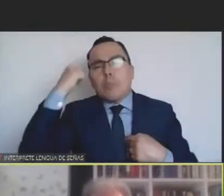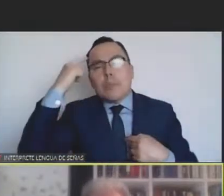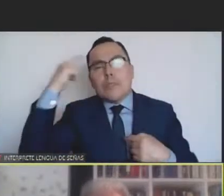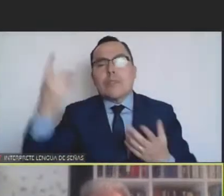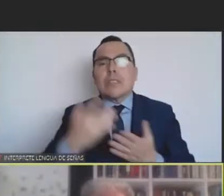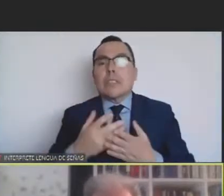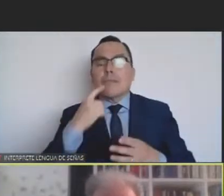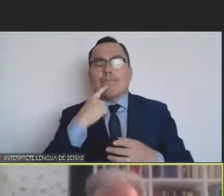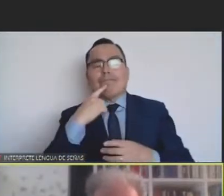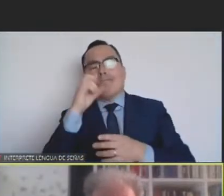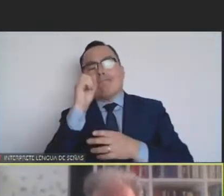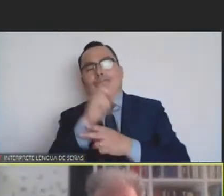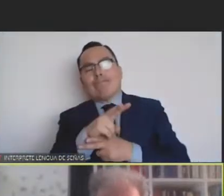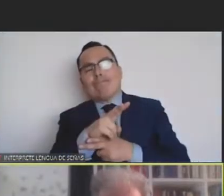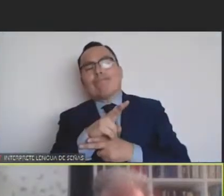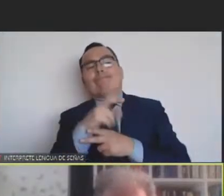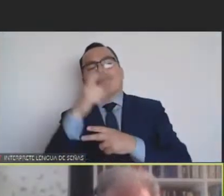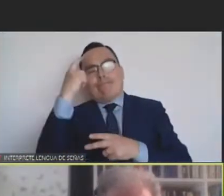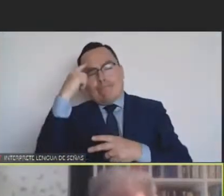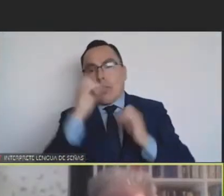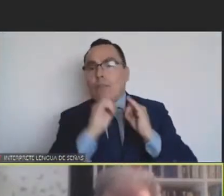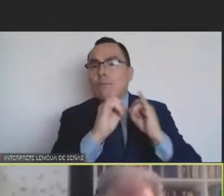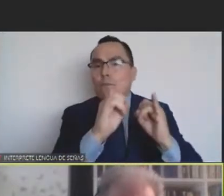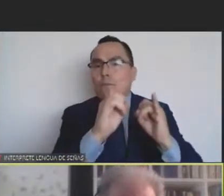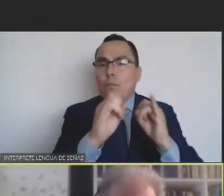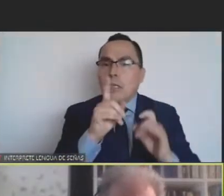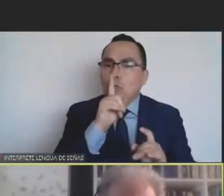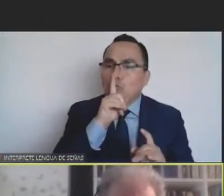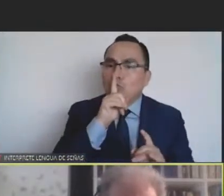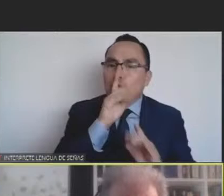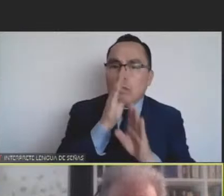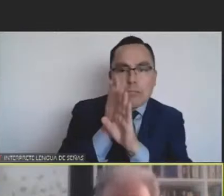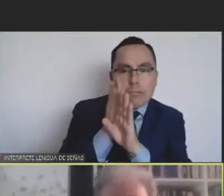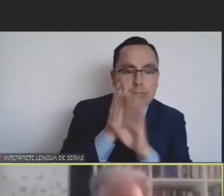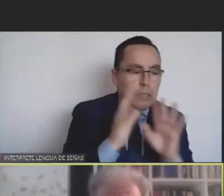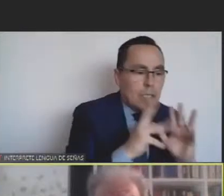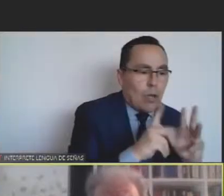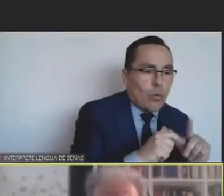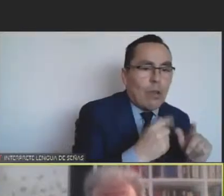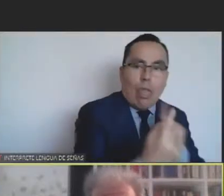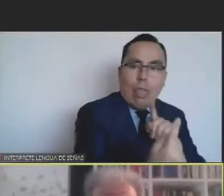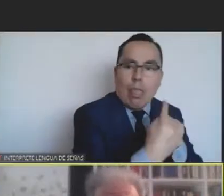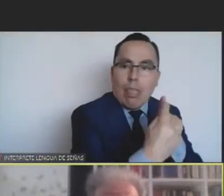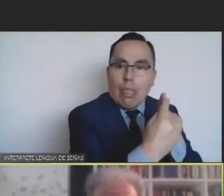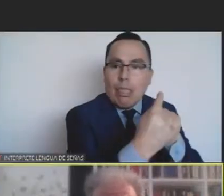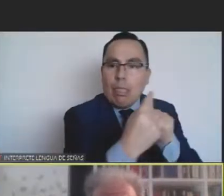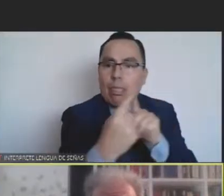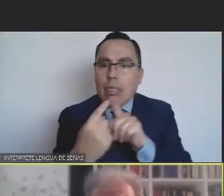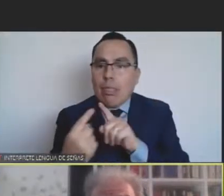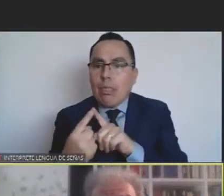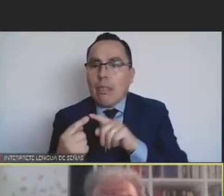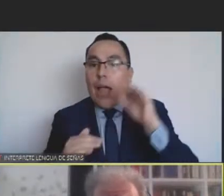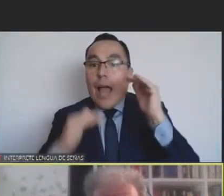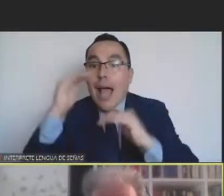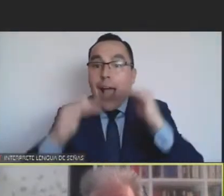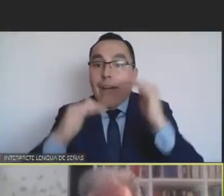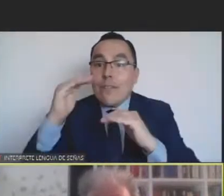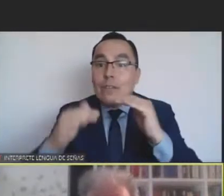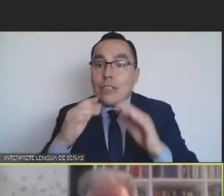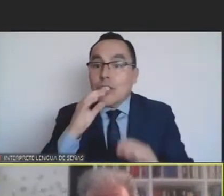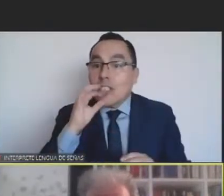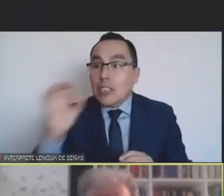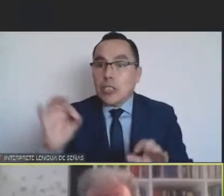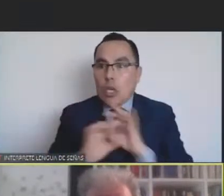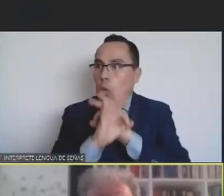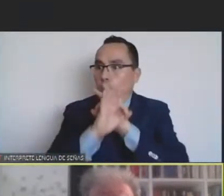que probablemente no se está informando todas esas reuniones. De hecho, la señora Rincón parece no haberse reunido con ninguna persona